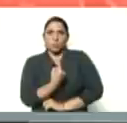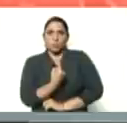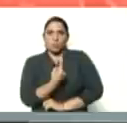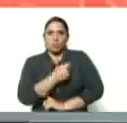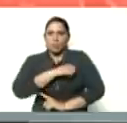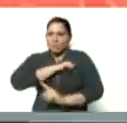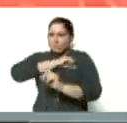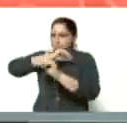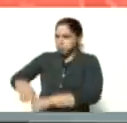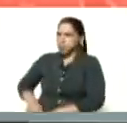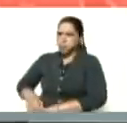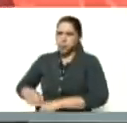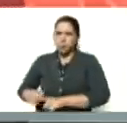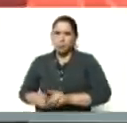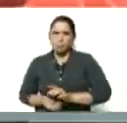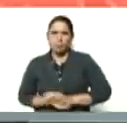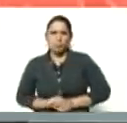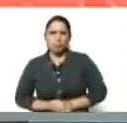derrotados,